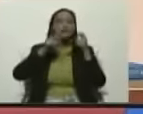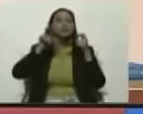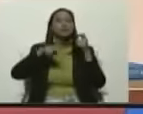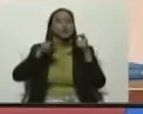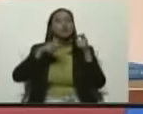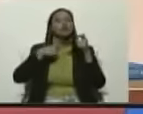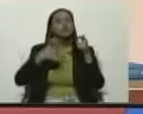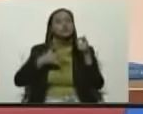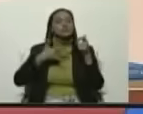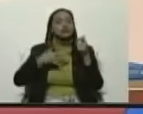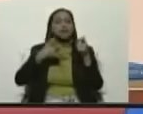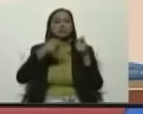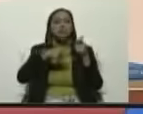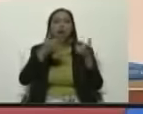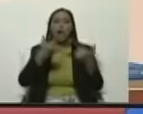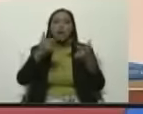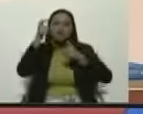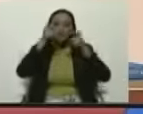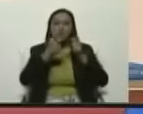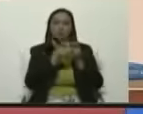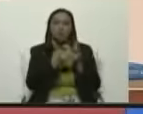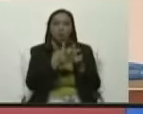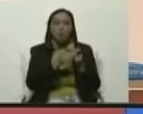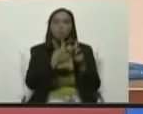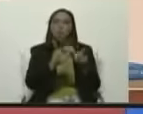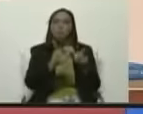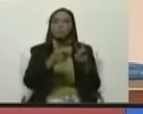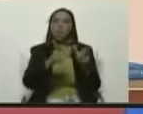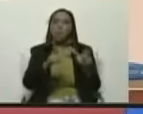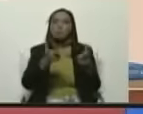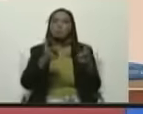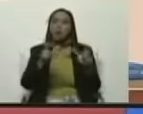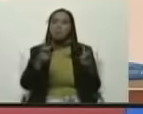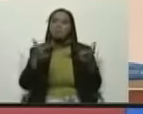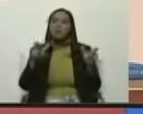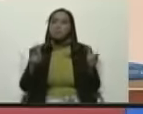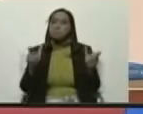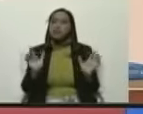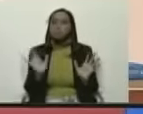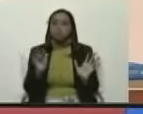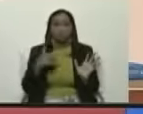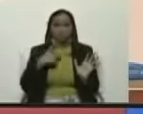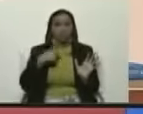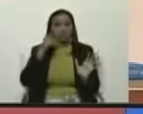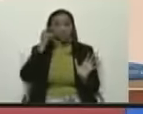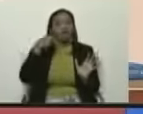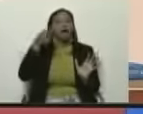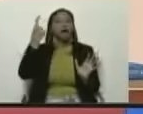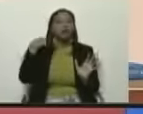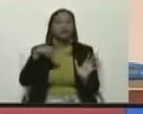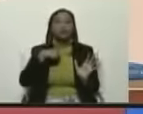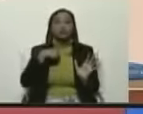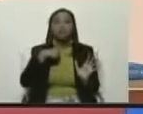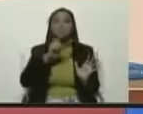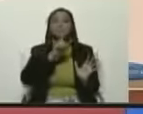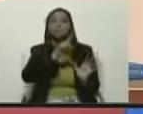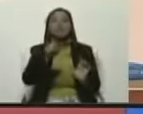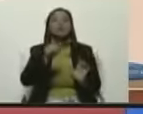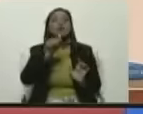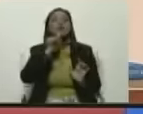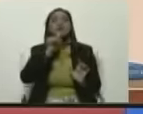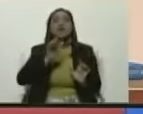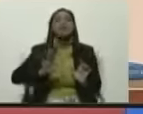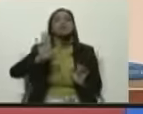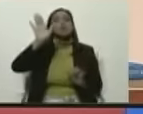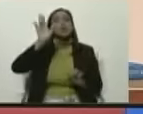fuerza. Una gran fuerza. Yo creo que lo decía ayer, yo en los actos yo pregunto, levanten la mano los que nunca han